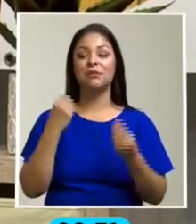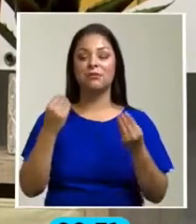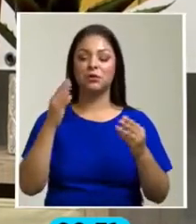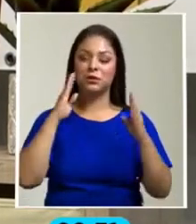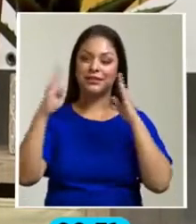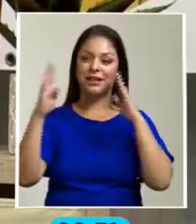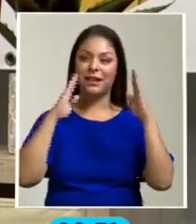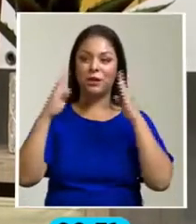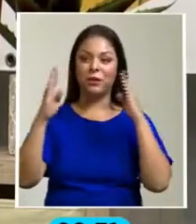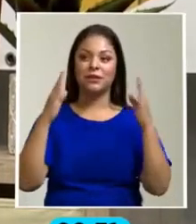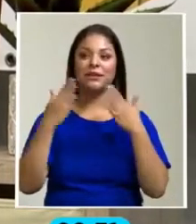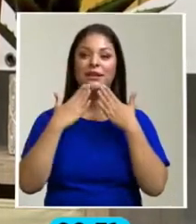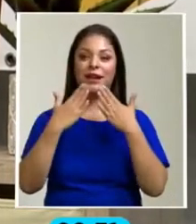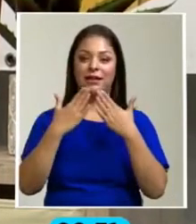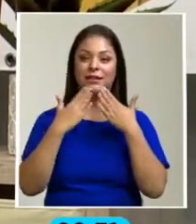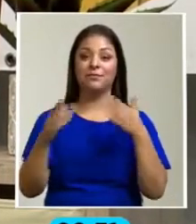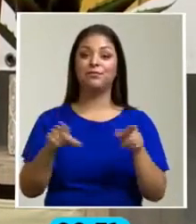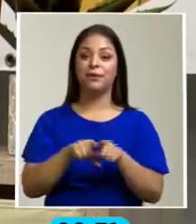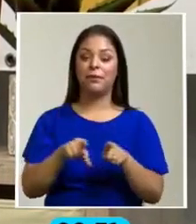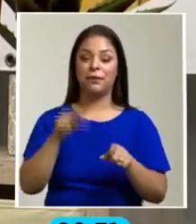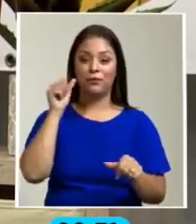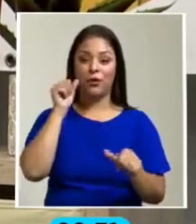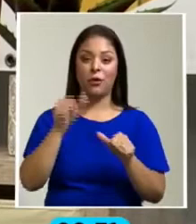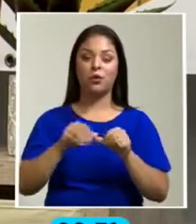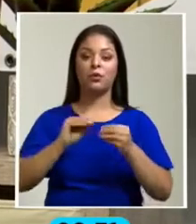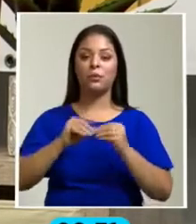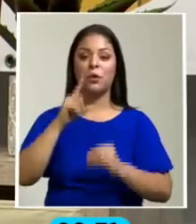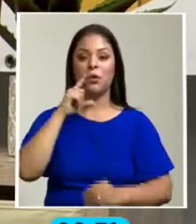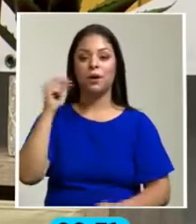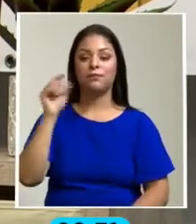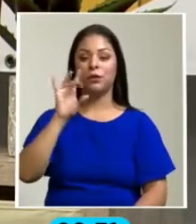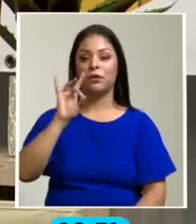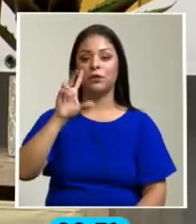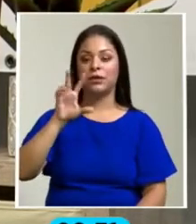muchas gracias. Nada más les recuerdo el número de WhatsApp,